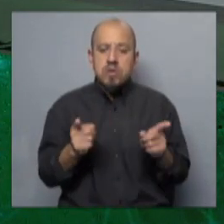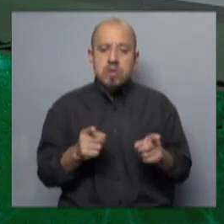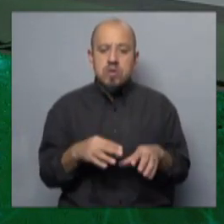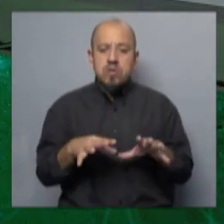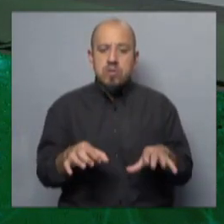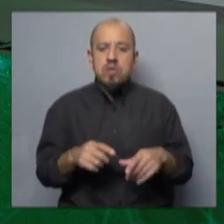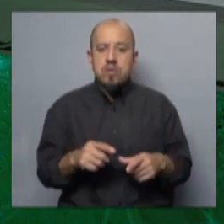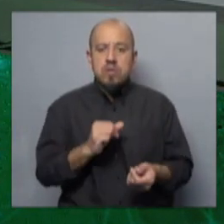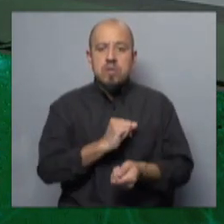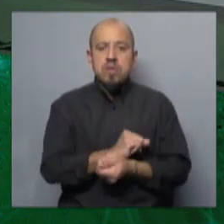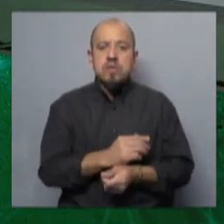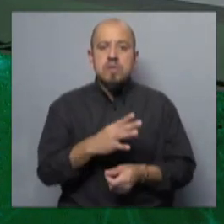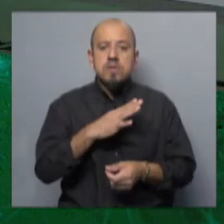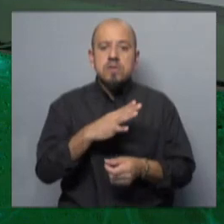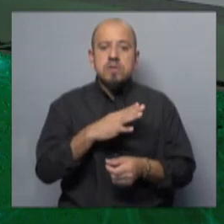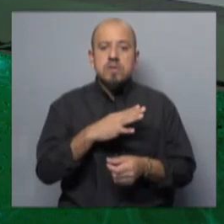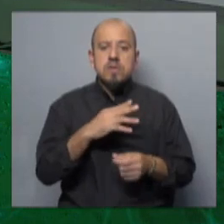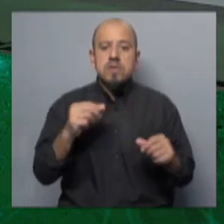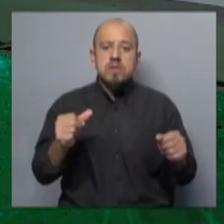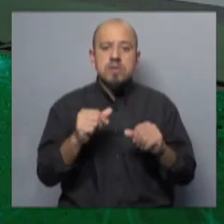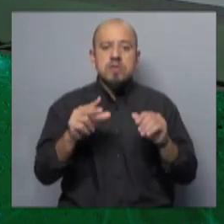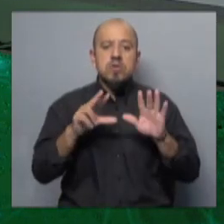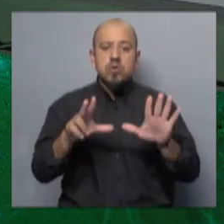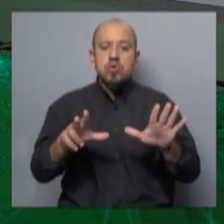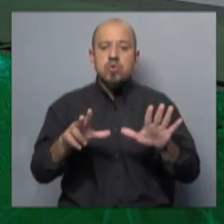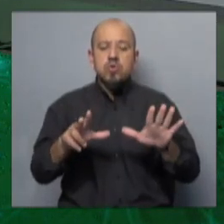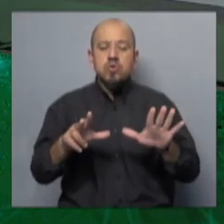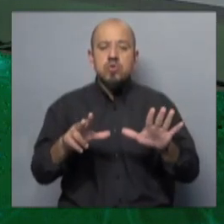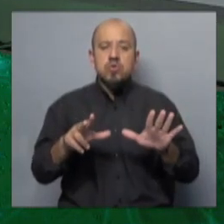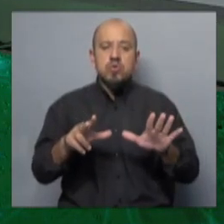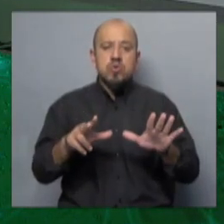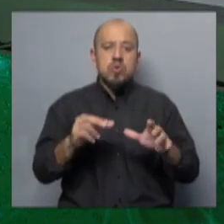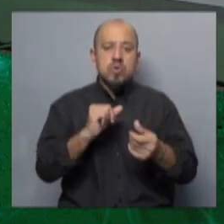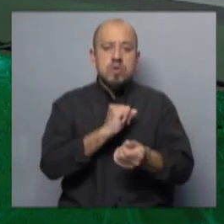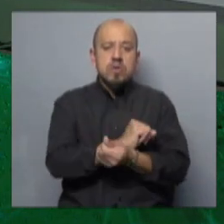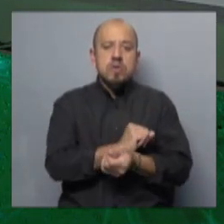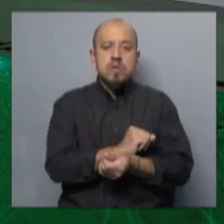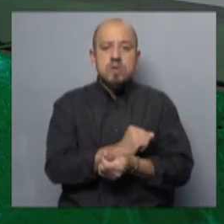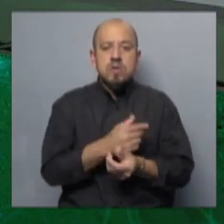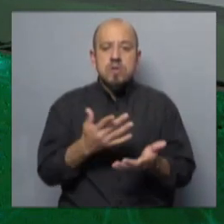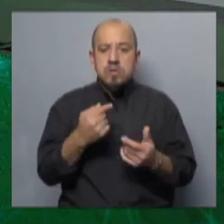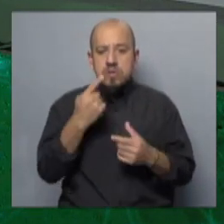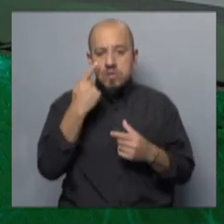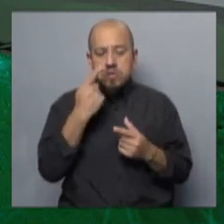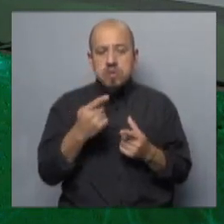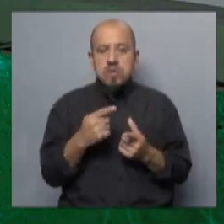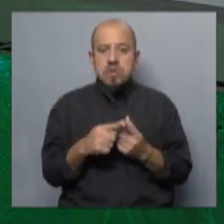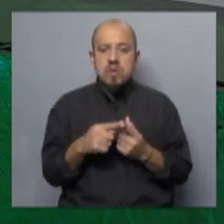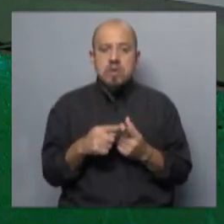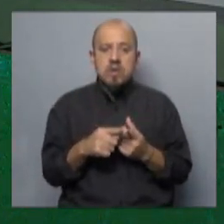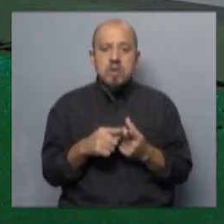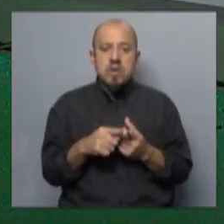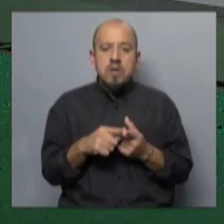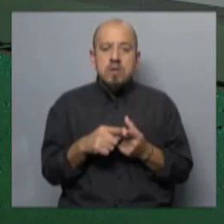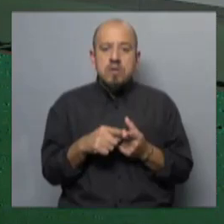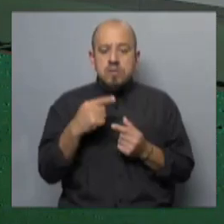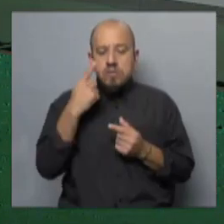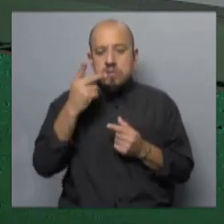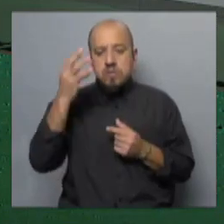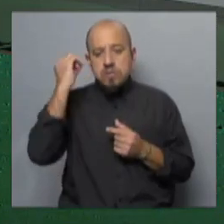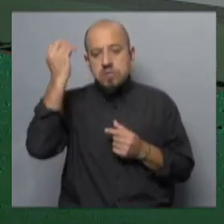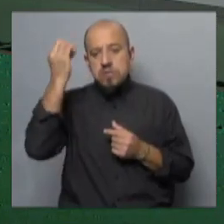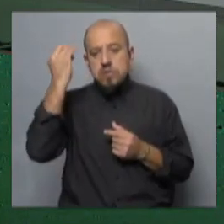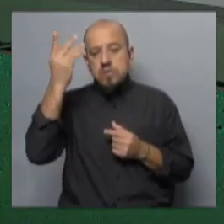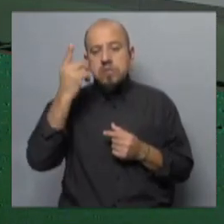de hacinamiento habría que construir ocho cárceles social cuatro mil plazas si les parece vamos ahora sí a compartir las palabras de en conferencia de